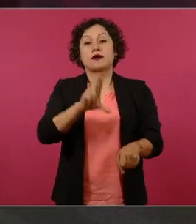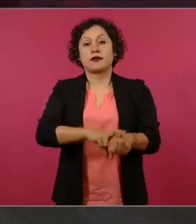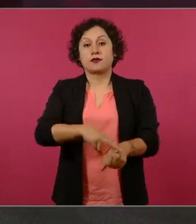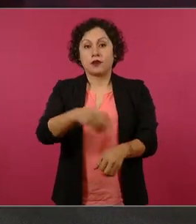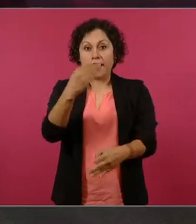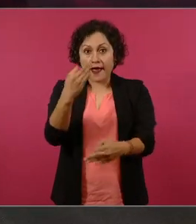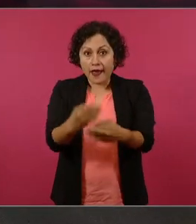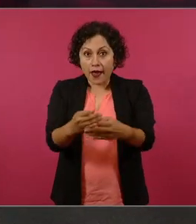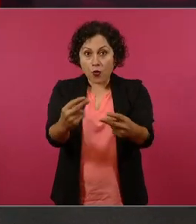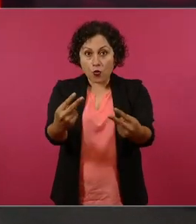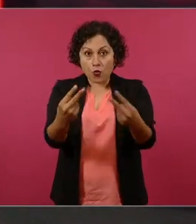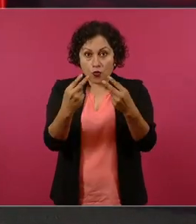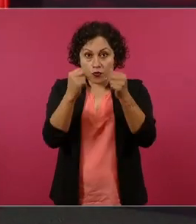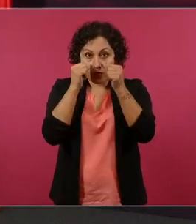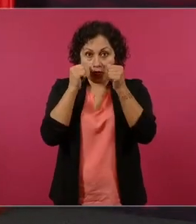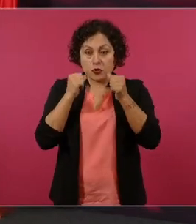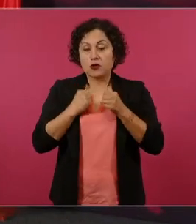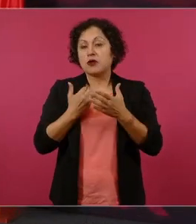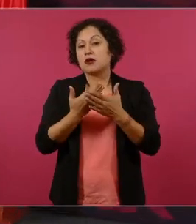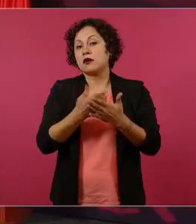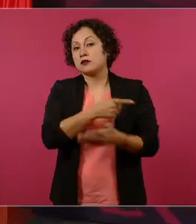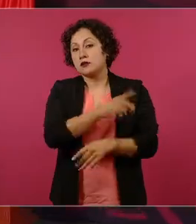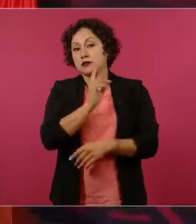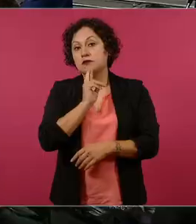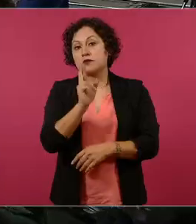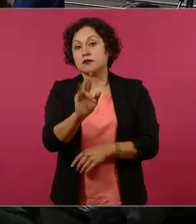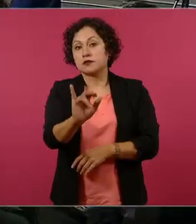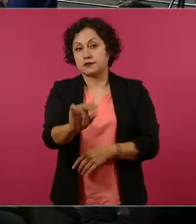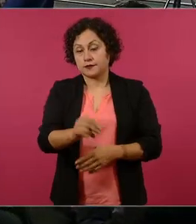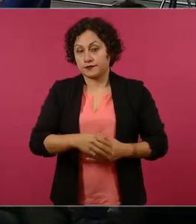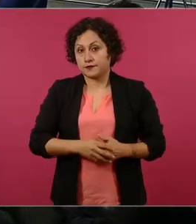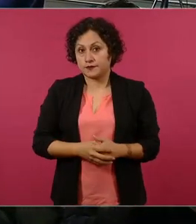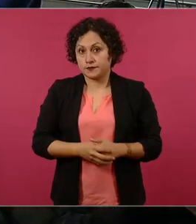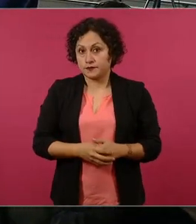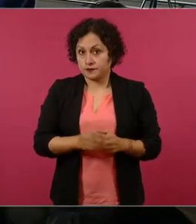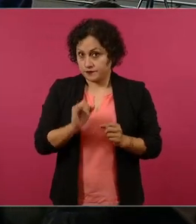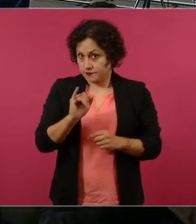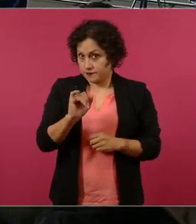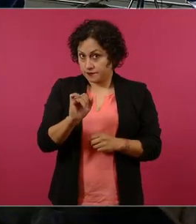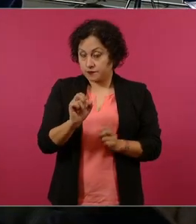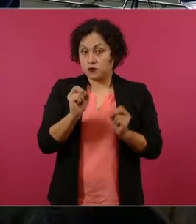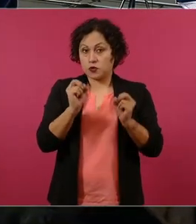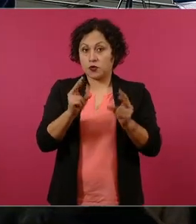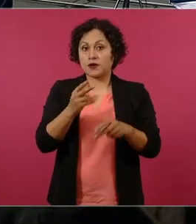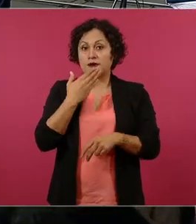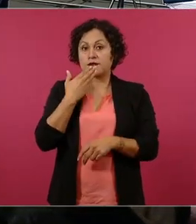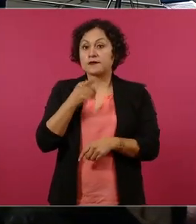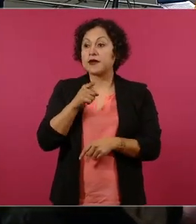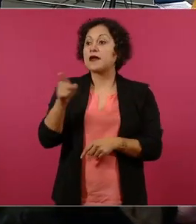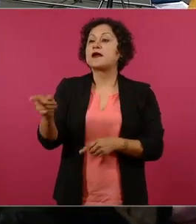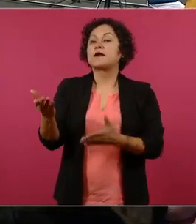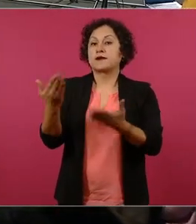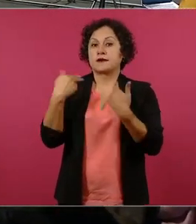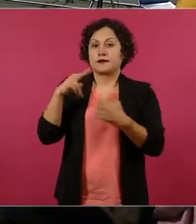esperar que ella debe una respuesta esa atención que tiene para California el senado muy bien